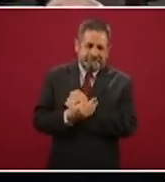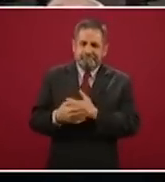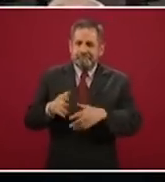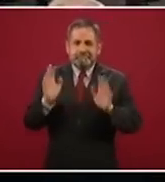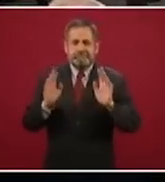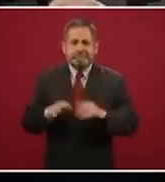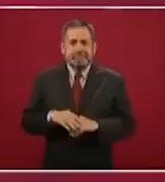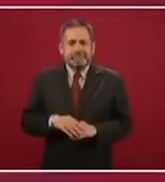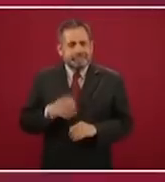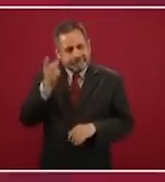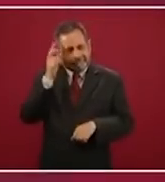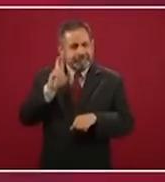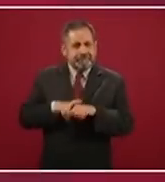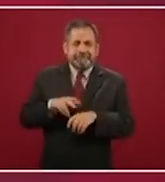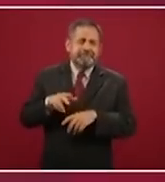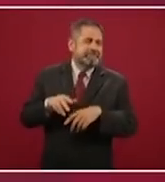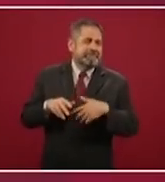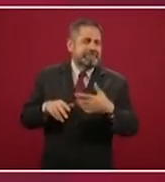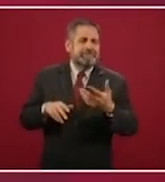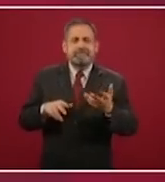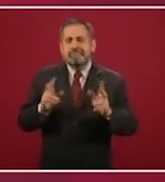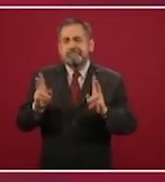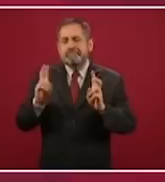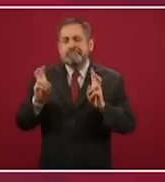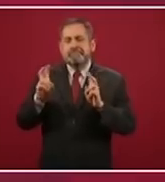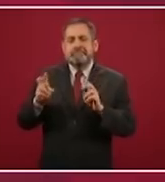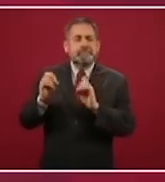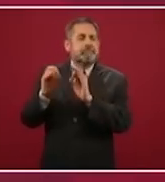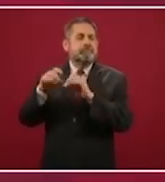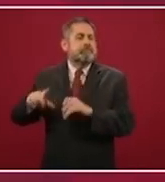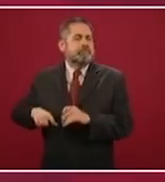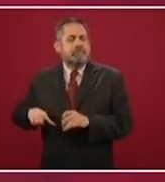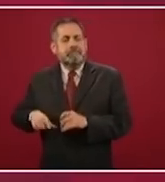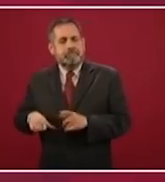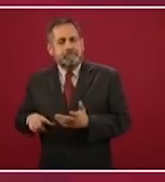de servicios públicos,